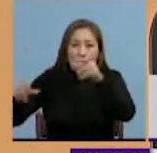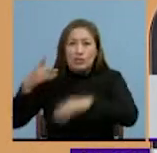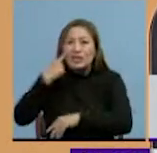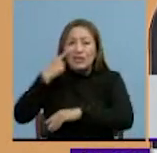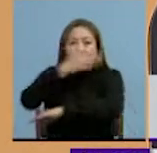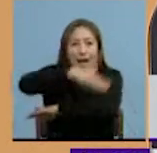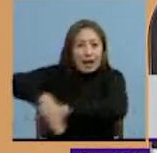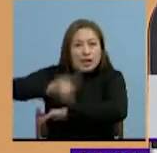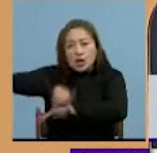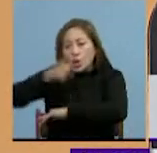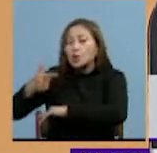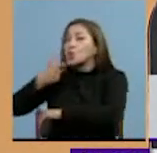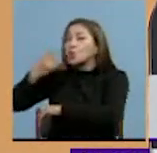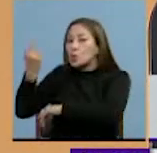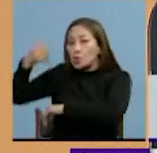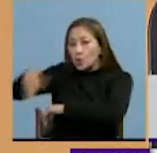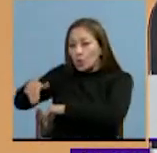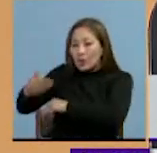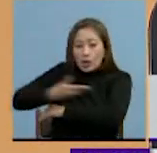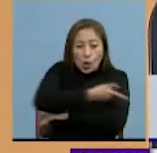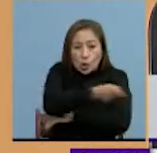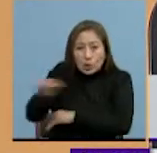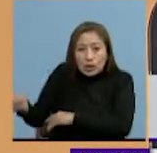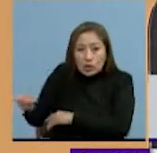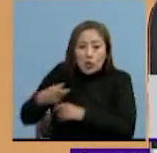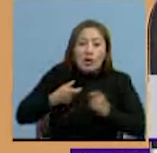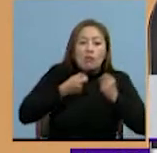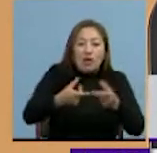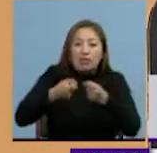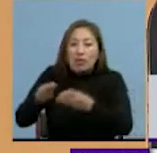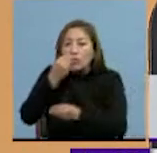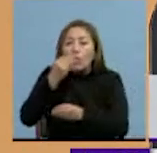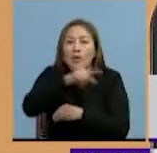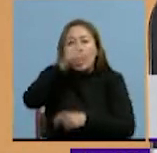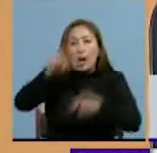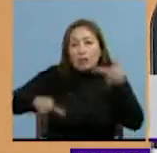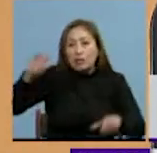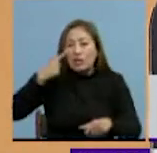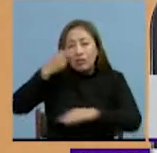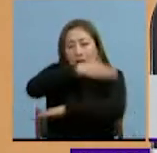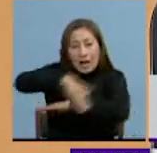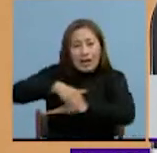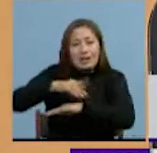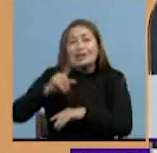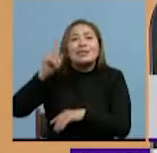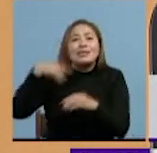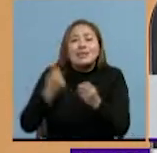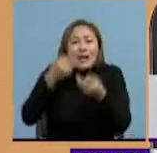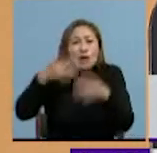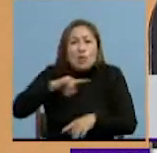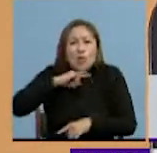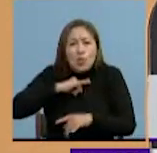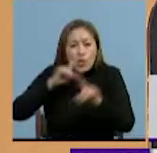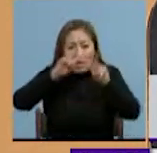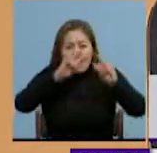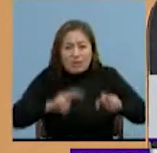que es una ONG que sale para dar de comer a la gente. Increíble el momento que vivimos en Jujuy Investiga cuando